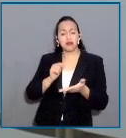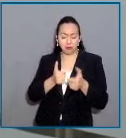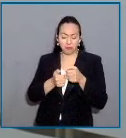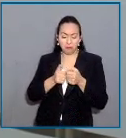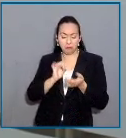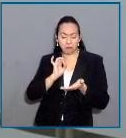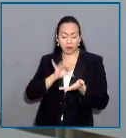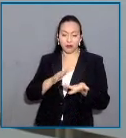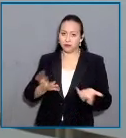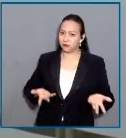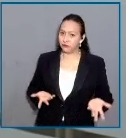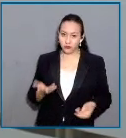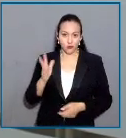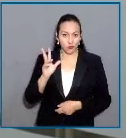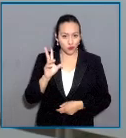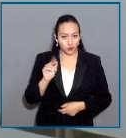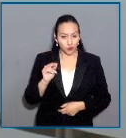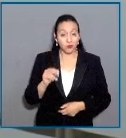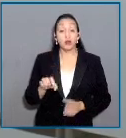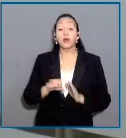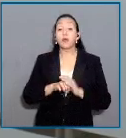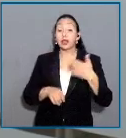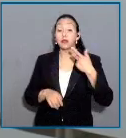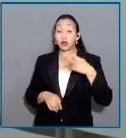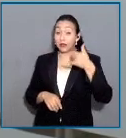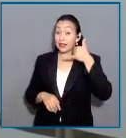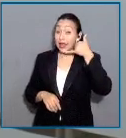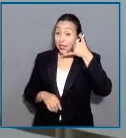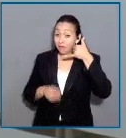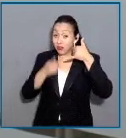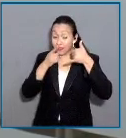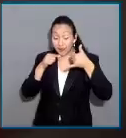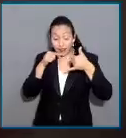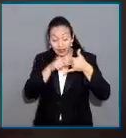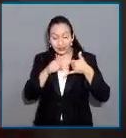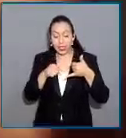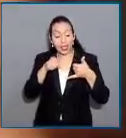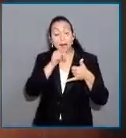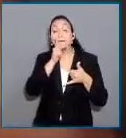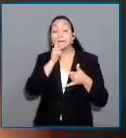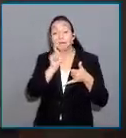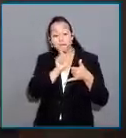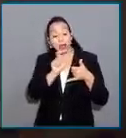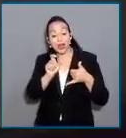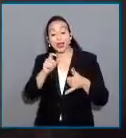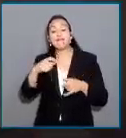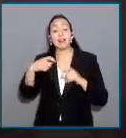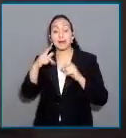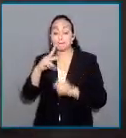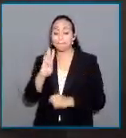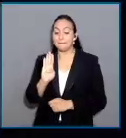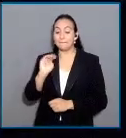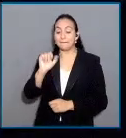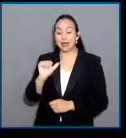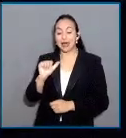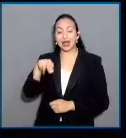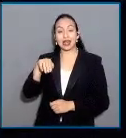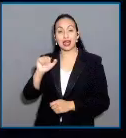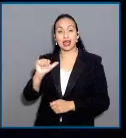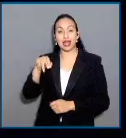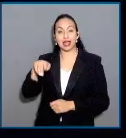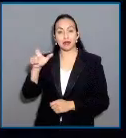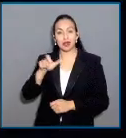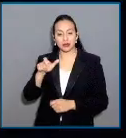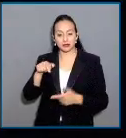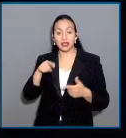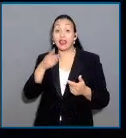un identificador de llamadas y puede decir Banamex, no necesariamente es Banamex. Destacó que la falta de normativas deja a las víctimas